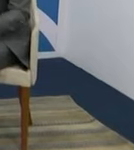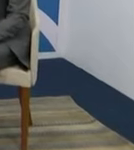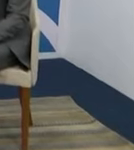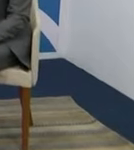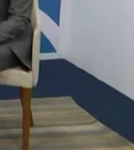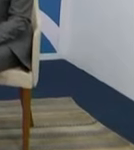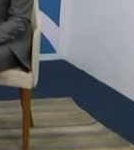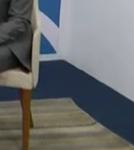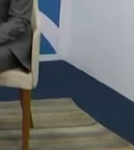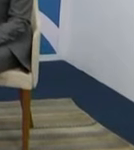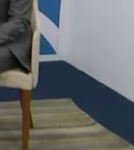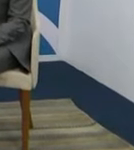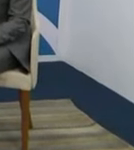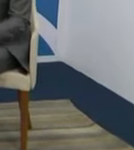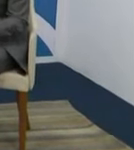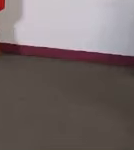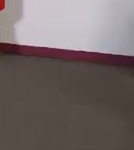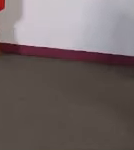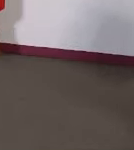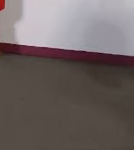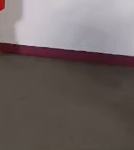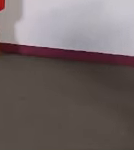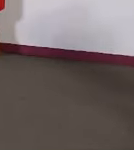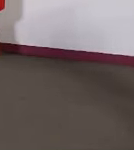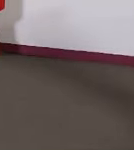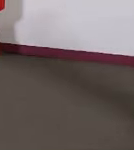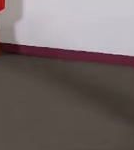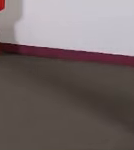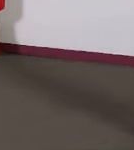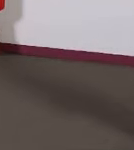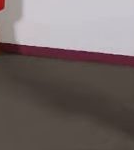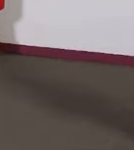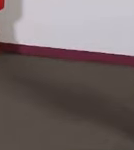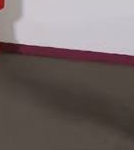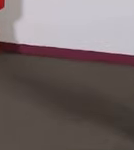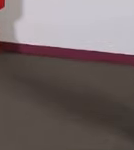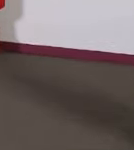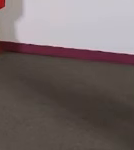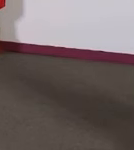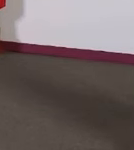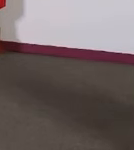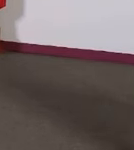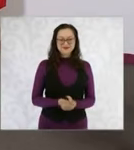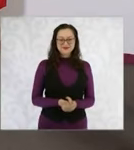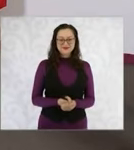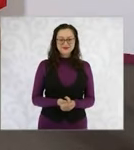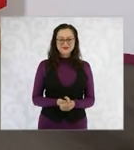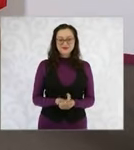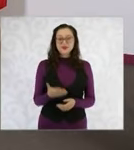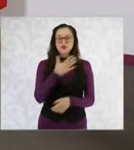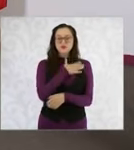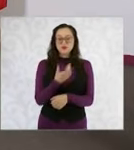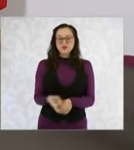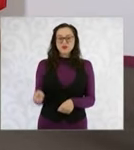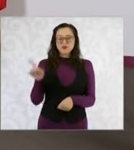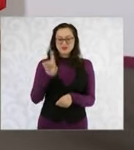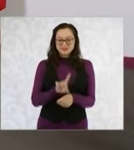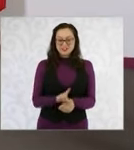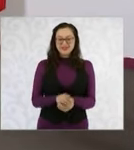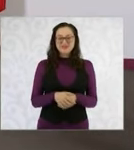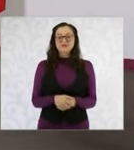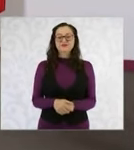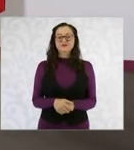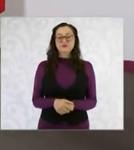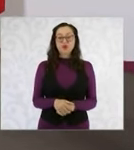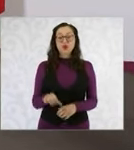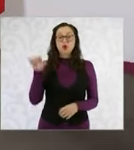super convencido y luego que a Justin le dijo Cuáles tratados comerciales ni uno es de doctor es que creen